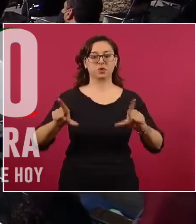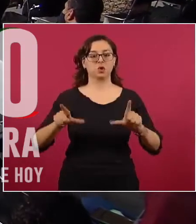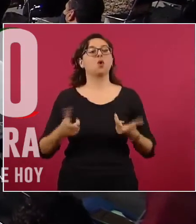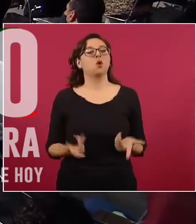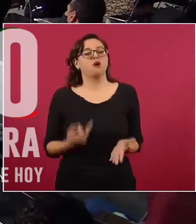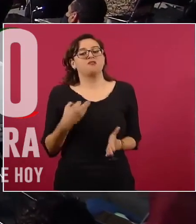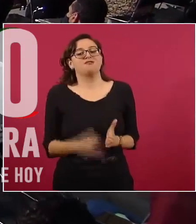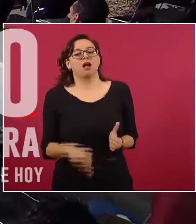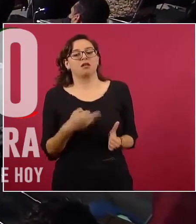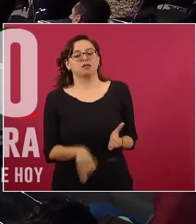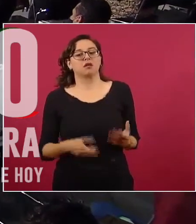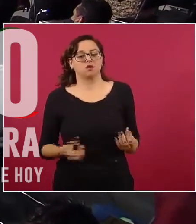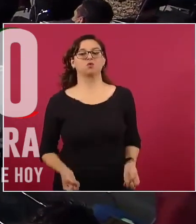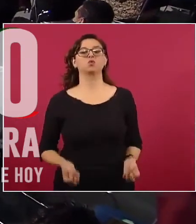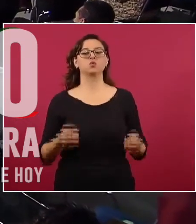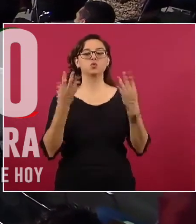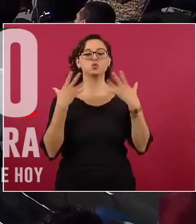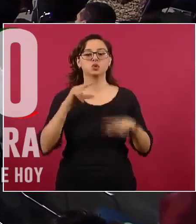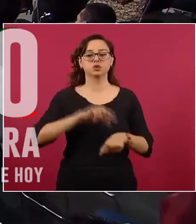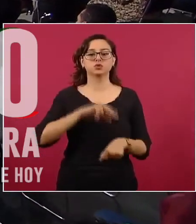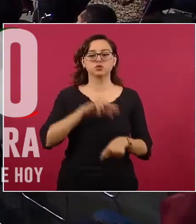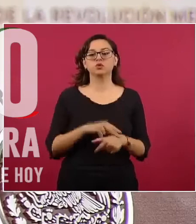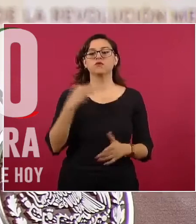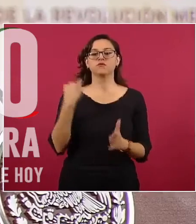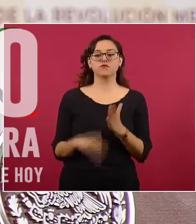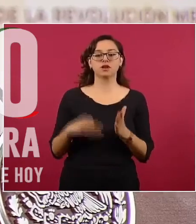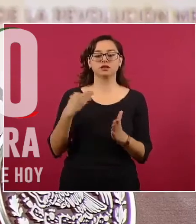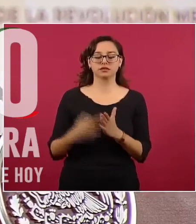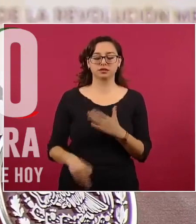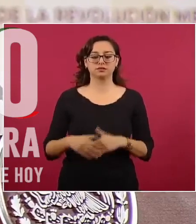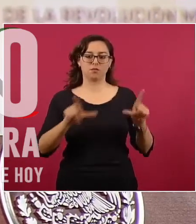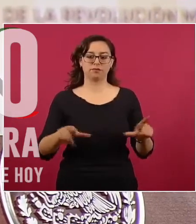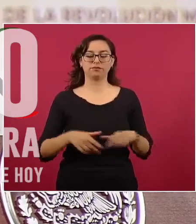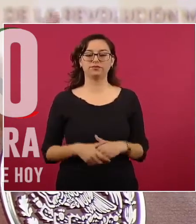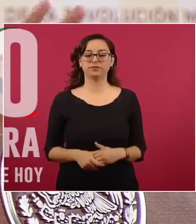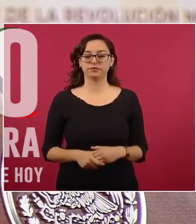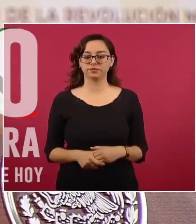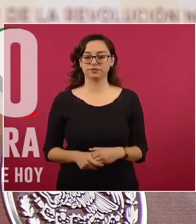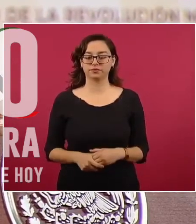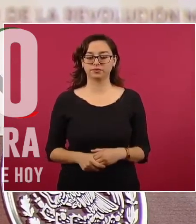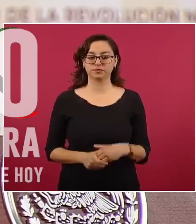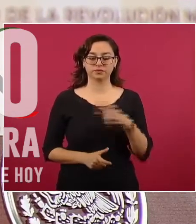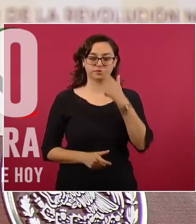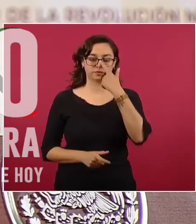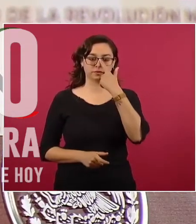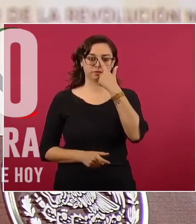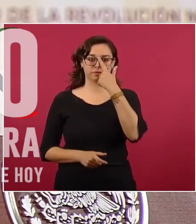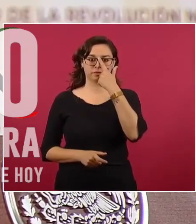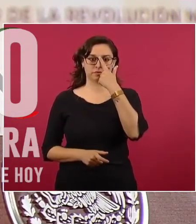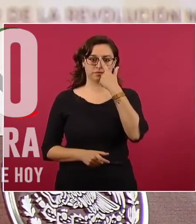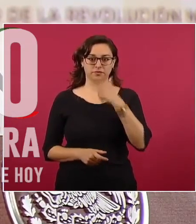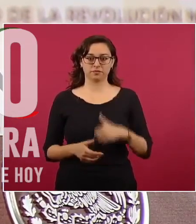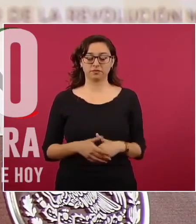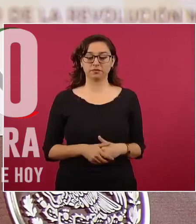déficit de médicos especialistas en México, porque